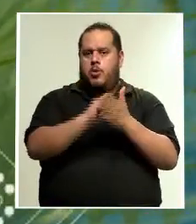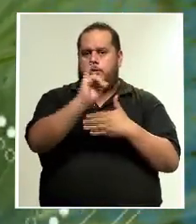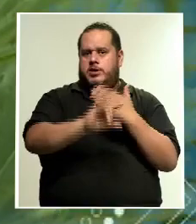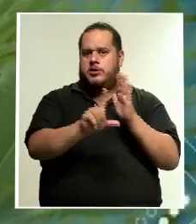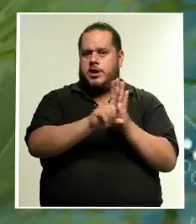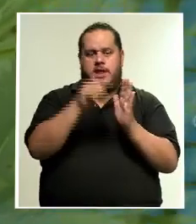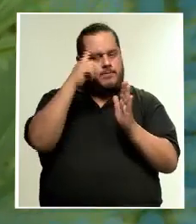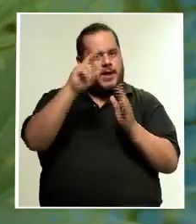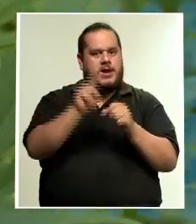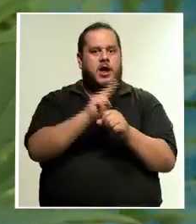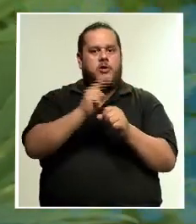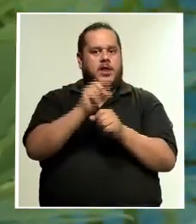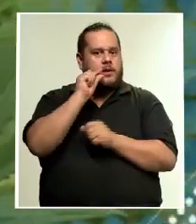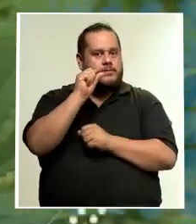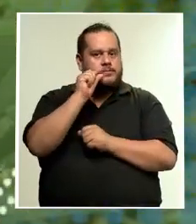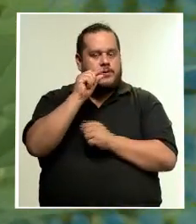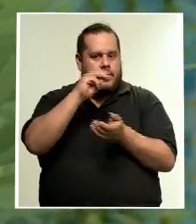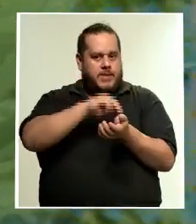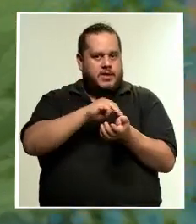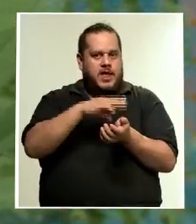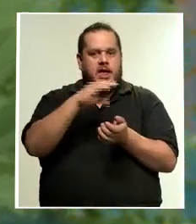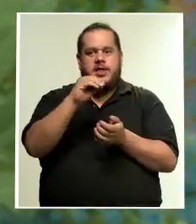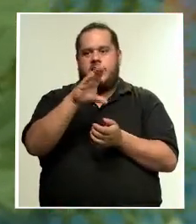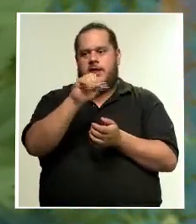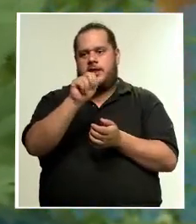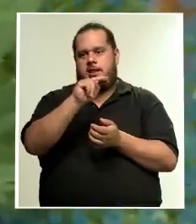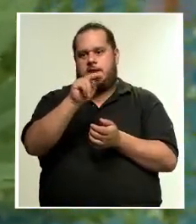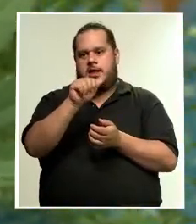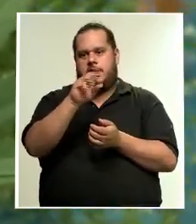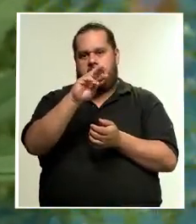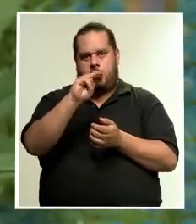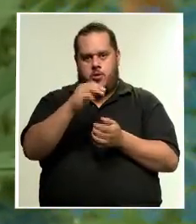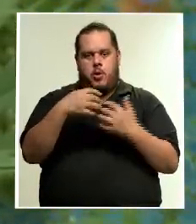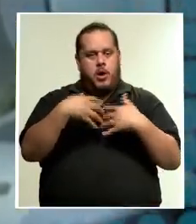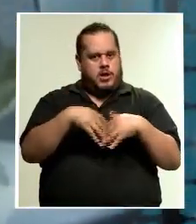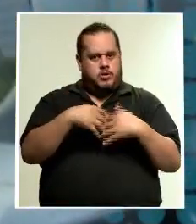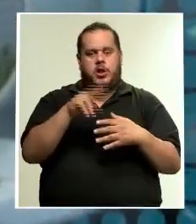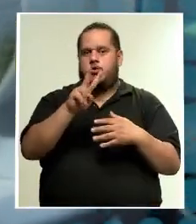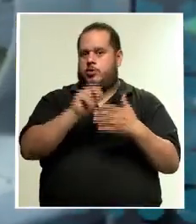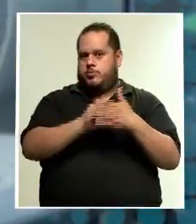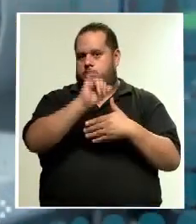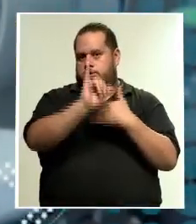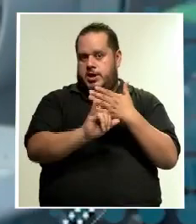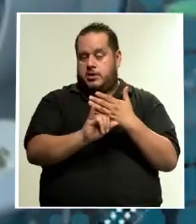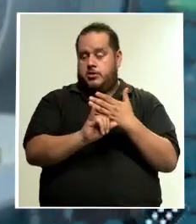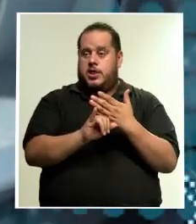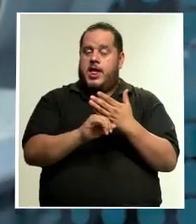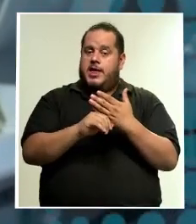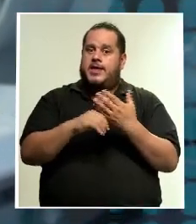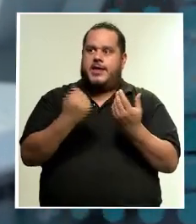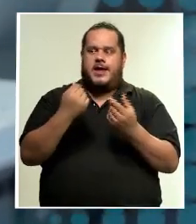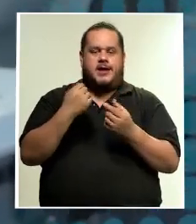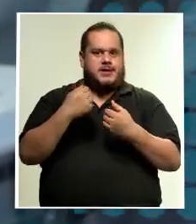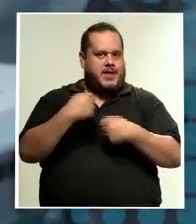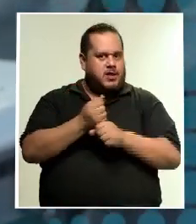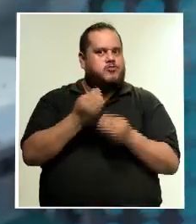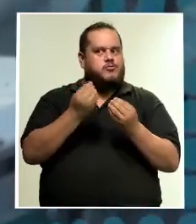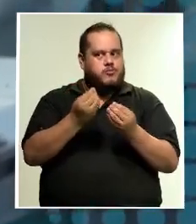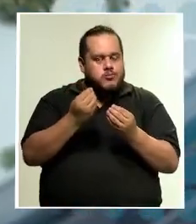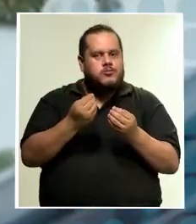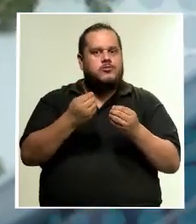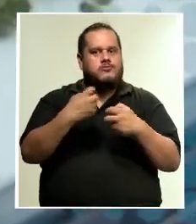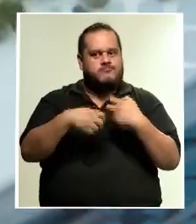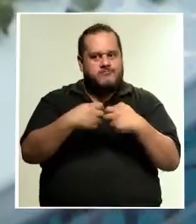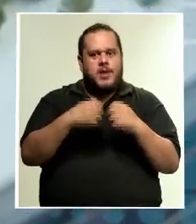de la cannabis medicinal y del cáñamo industrial. Dos proyectos que definitivamente han generado mucha polémica y que